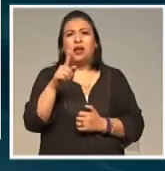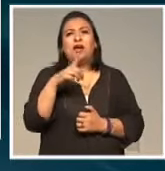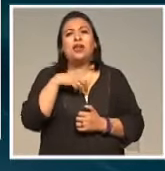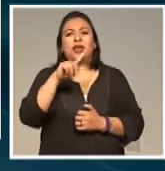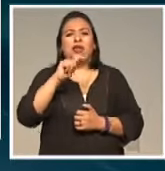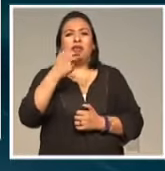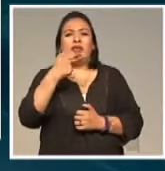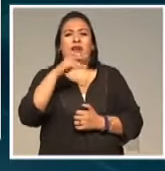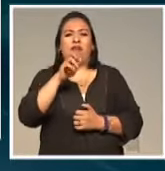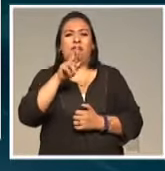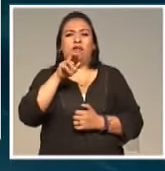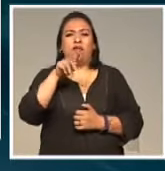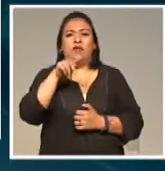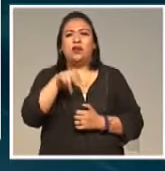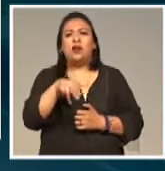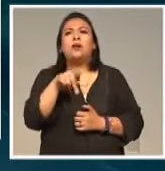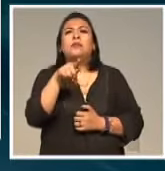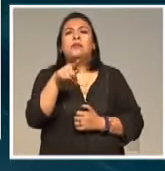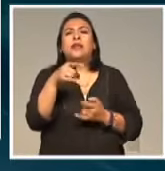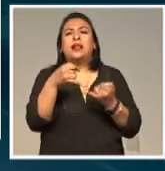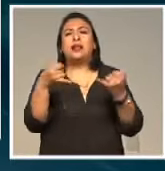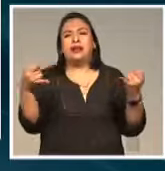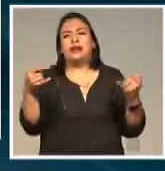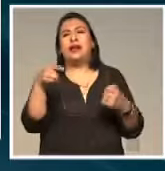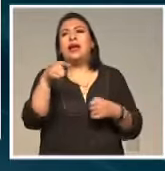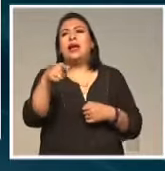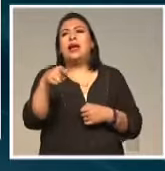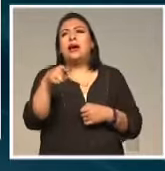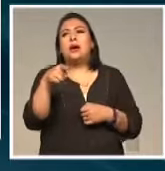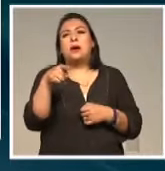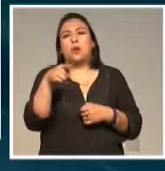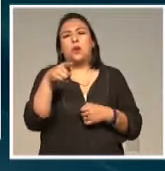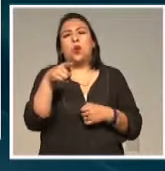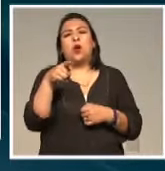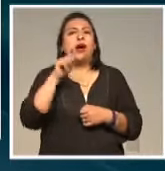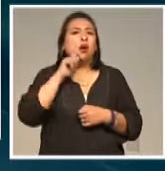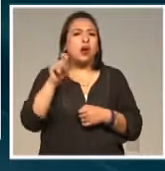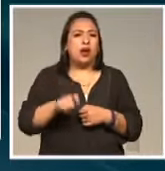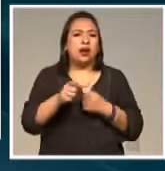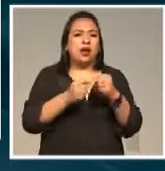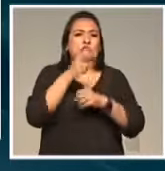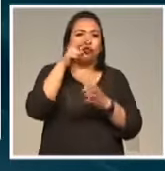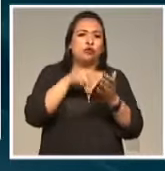art 2013-2019, la línea del frente, el arte ucraniano